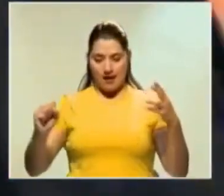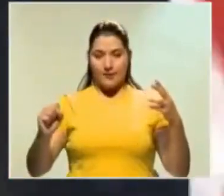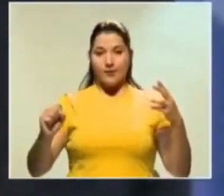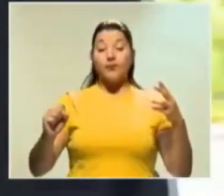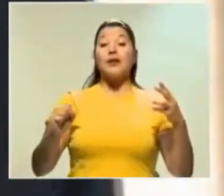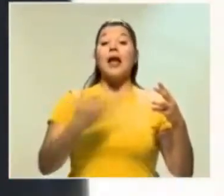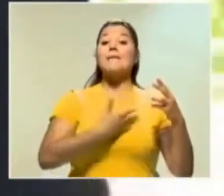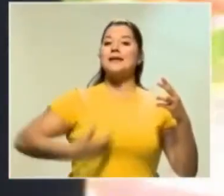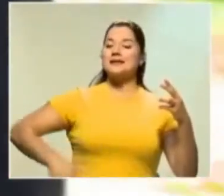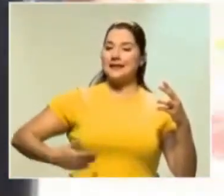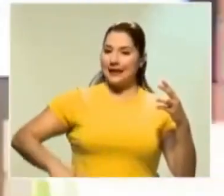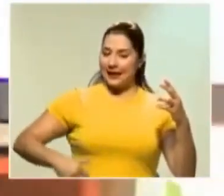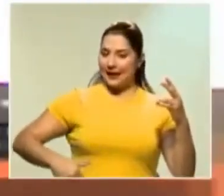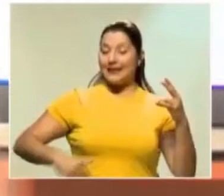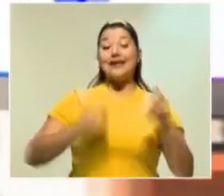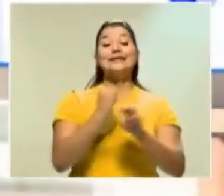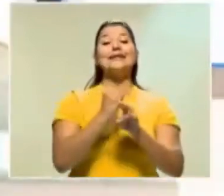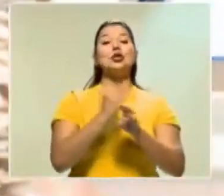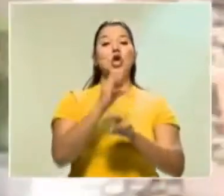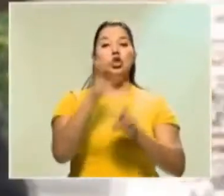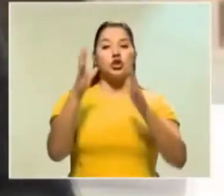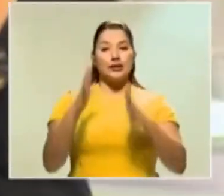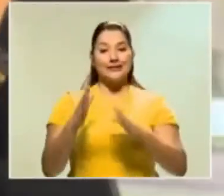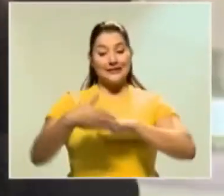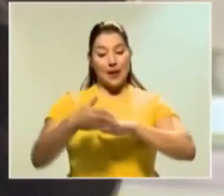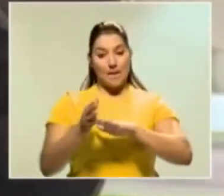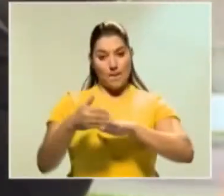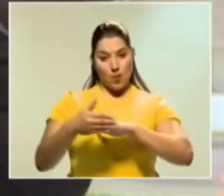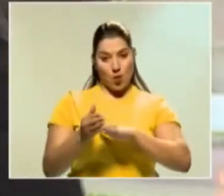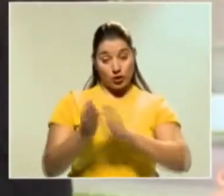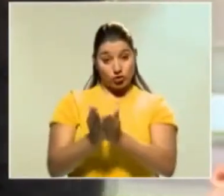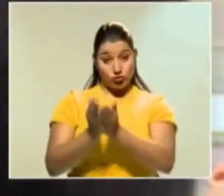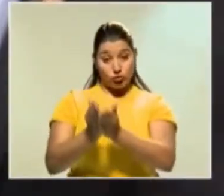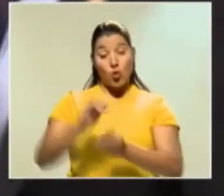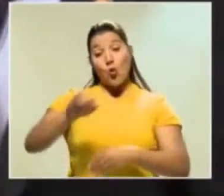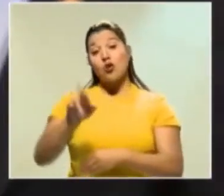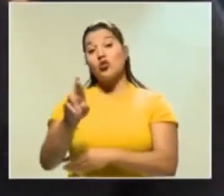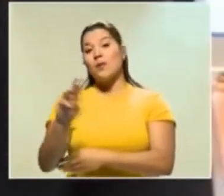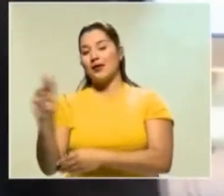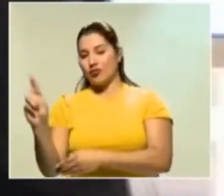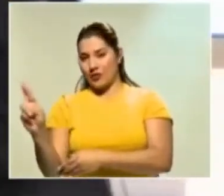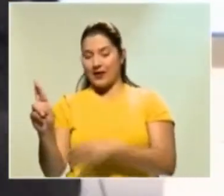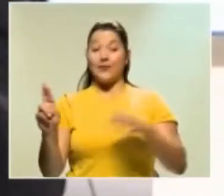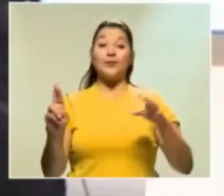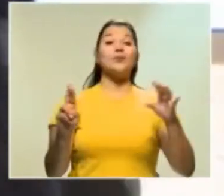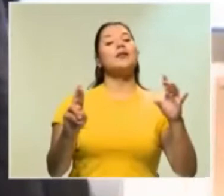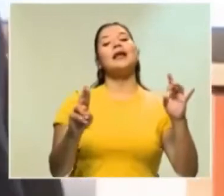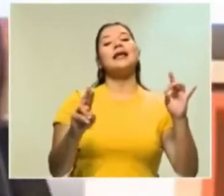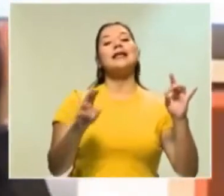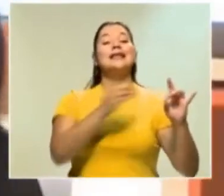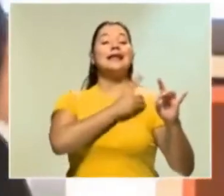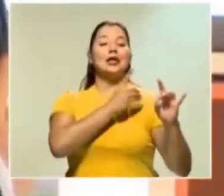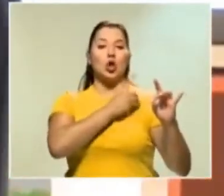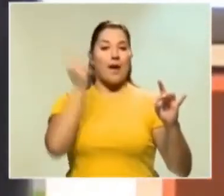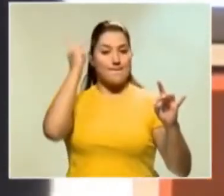Macaya, el presidente ejecutivo del Instituto Costarricense de Puertos del Pacífico Juan Román Rivera, la directora de Política Exterior